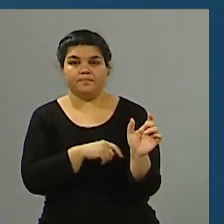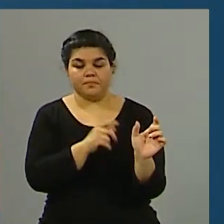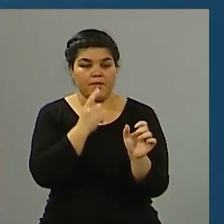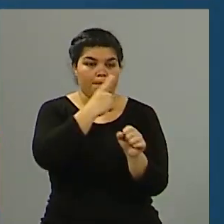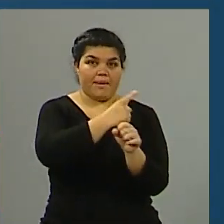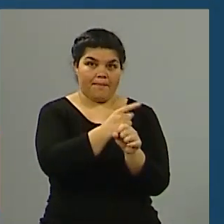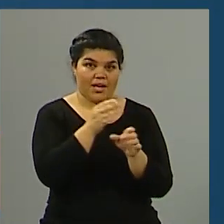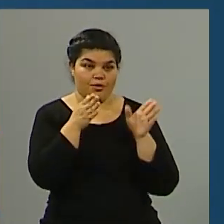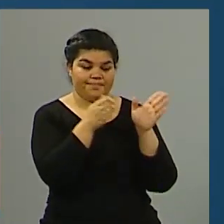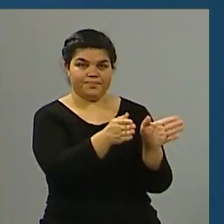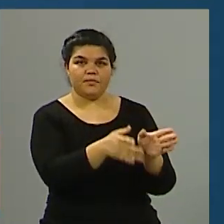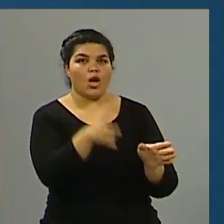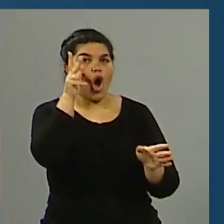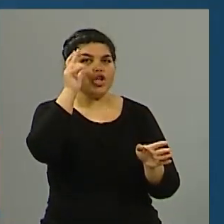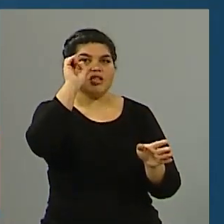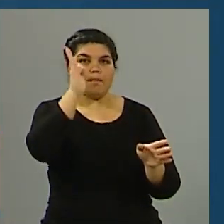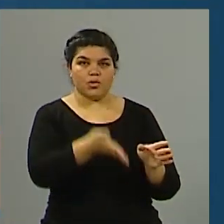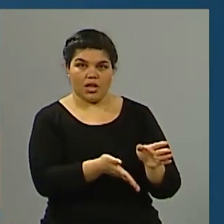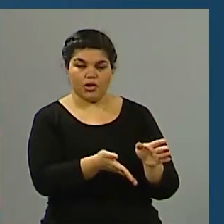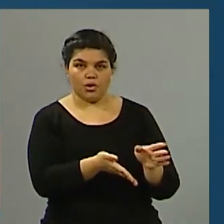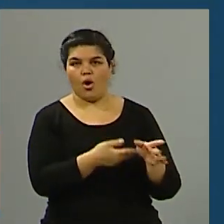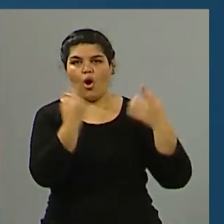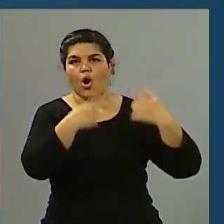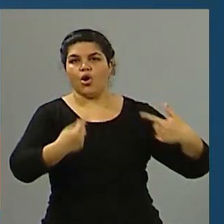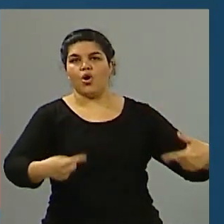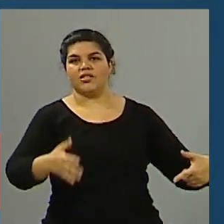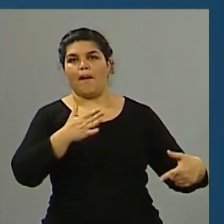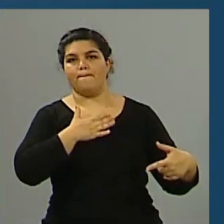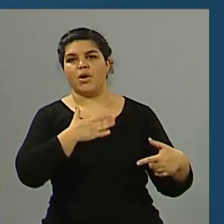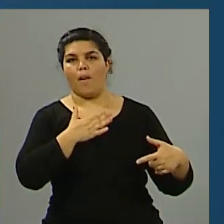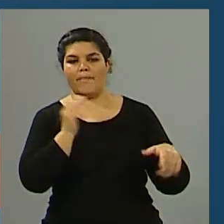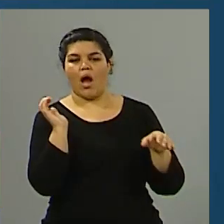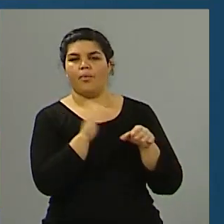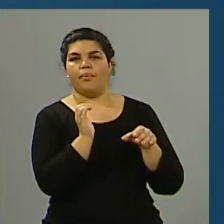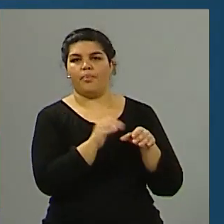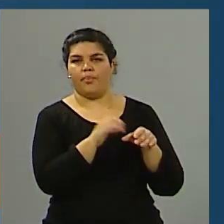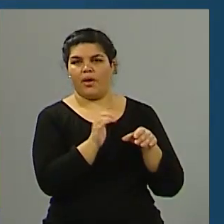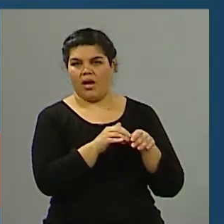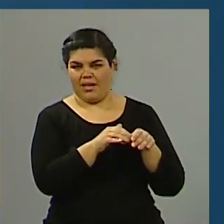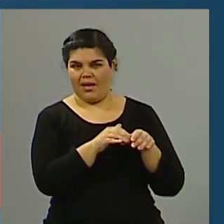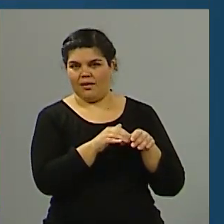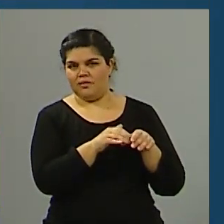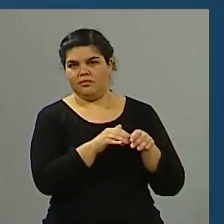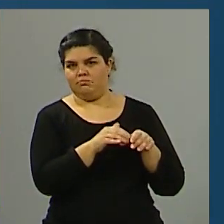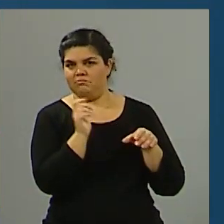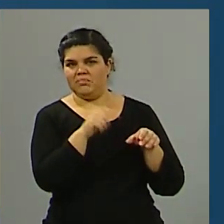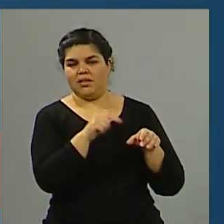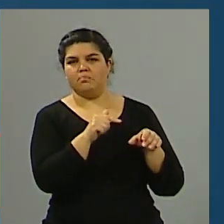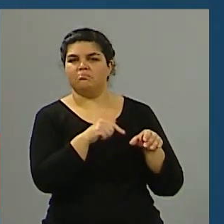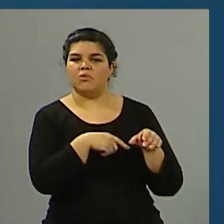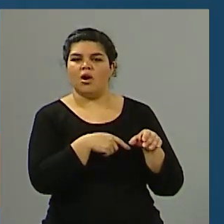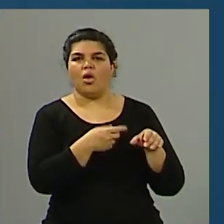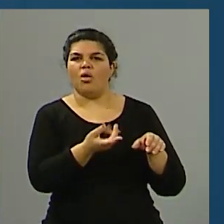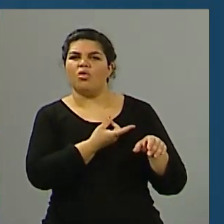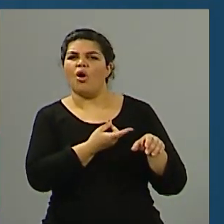el 80% de la mercadería que tenemos en nuestros negocios la compramos en los mayoristas. Sí. Y yo creo que